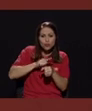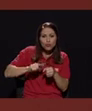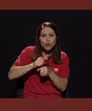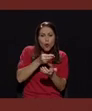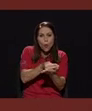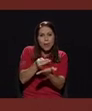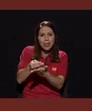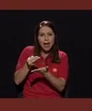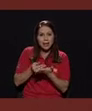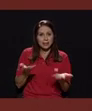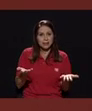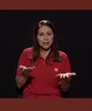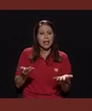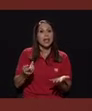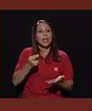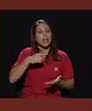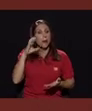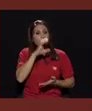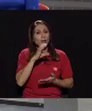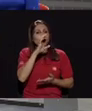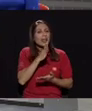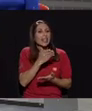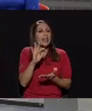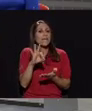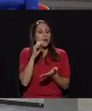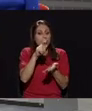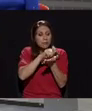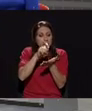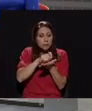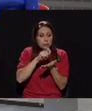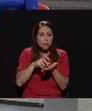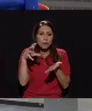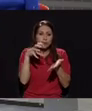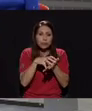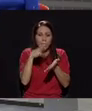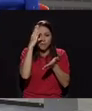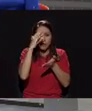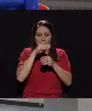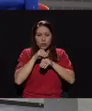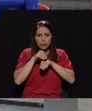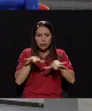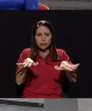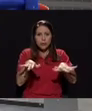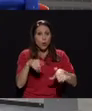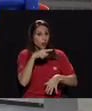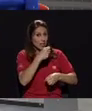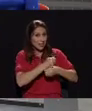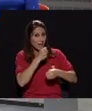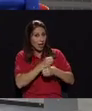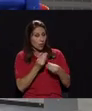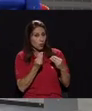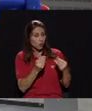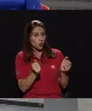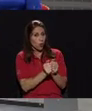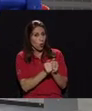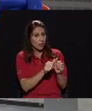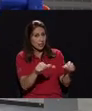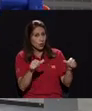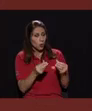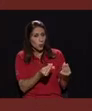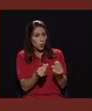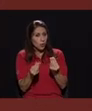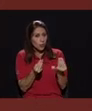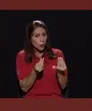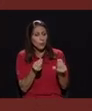¿verdad? Y bueno, vamos a buscar la manera de publicar y diseminar información sobre este tema. Ustedes también están trabajando mucho con el sector productivo en